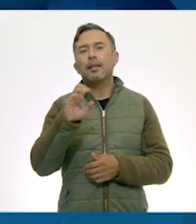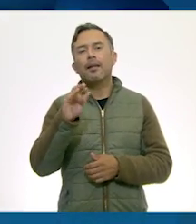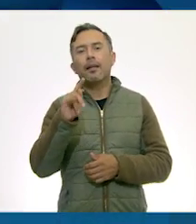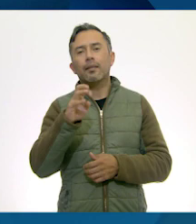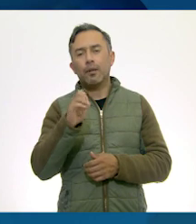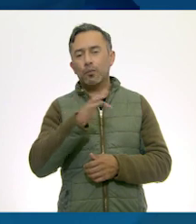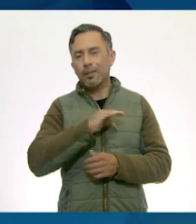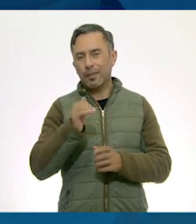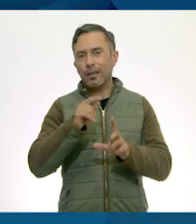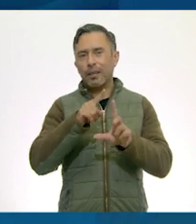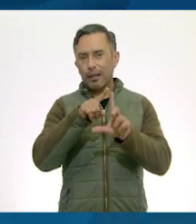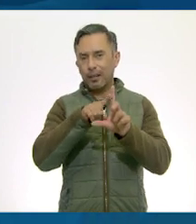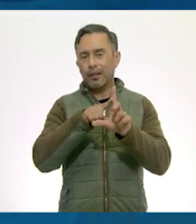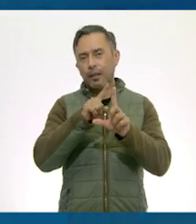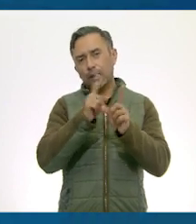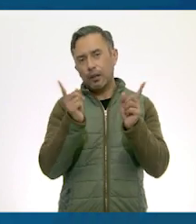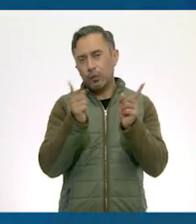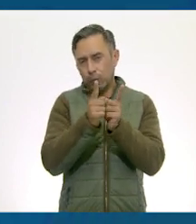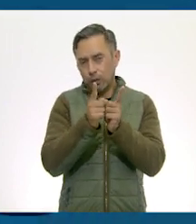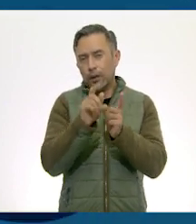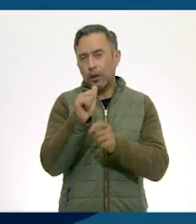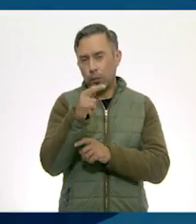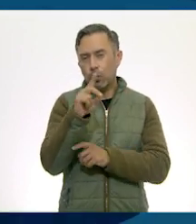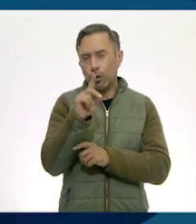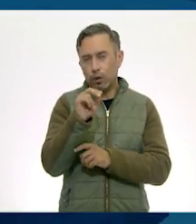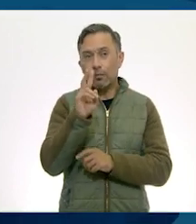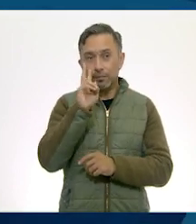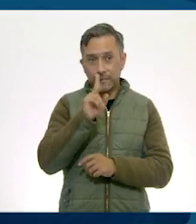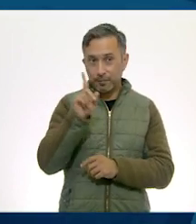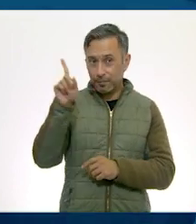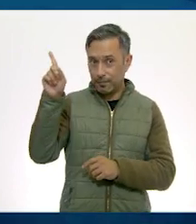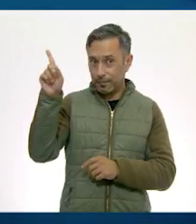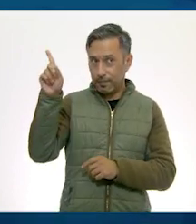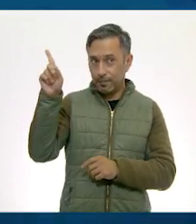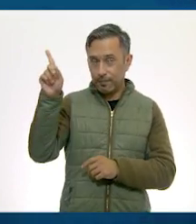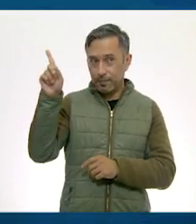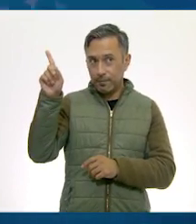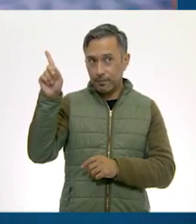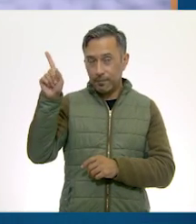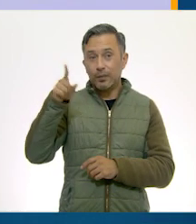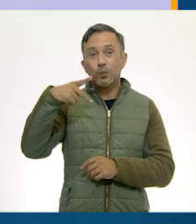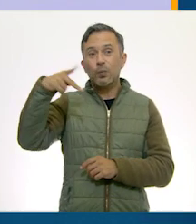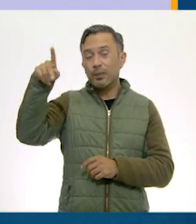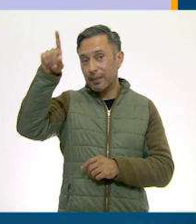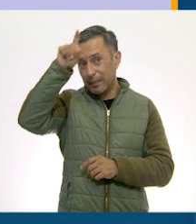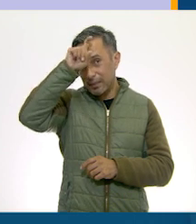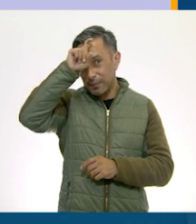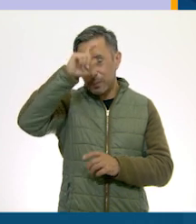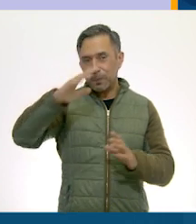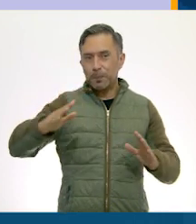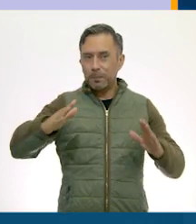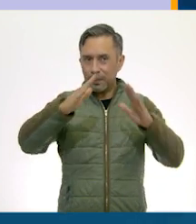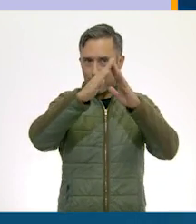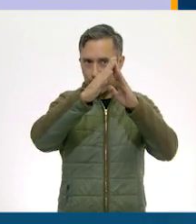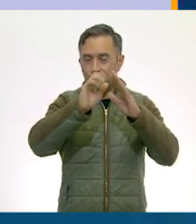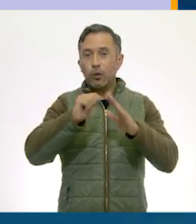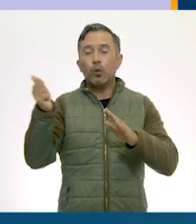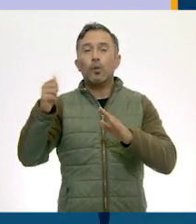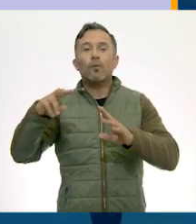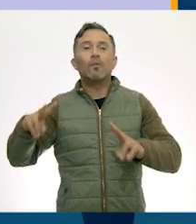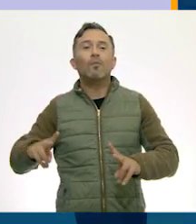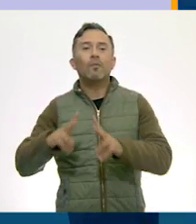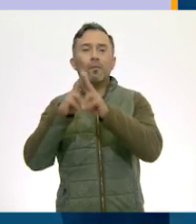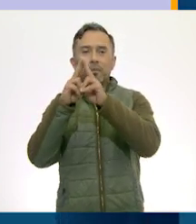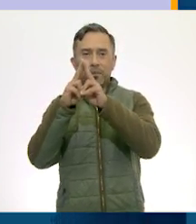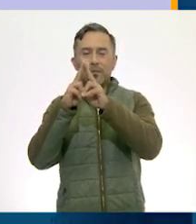agudos. Aquí tenemos en pantalla la pirámide de Giza y la Torre Eiffel. Mientras ustedes